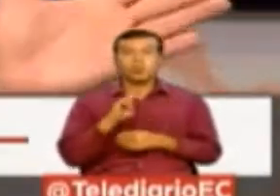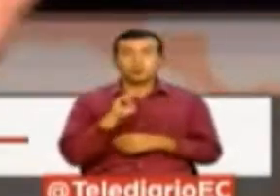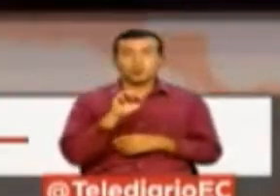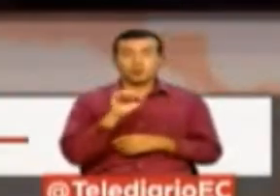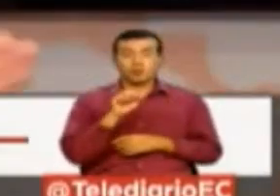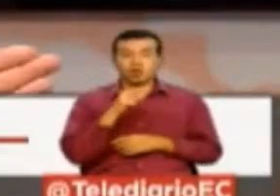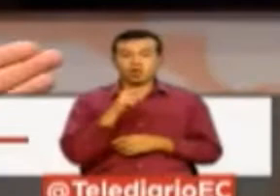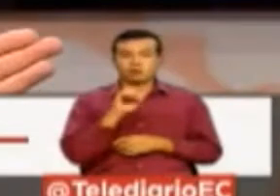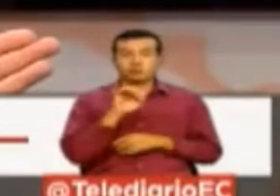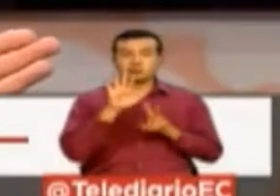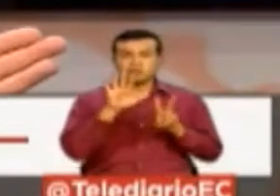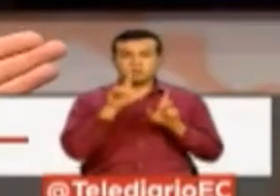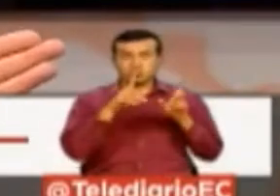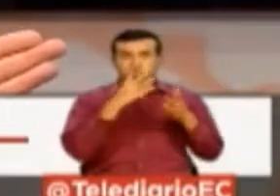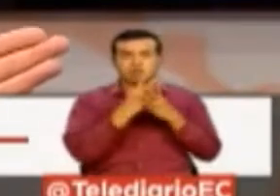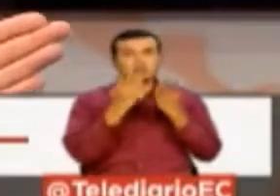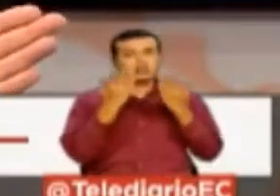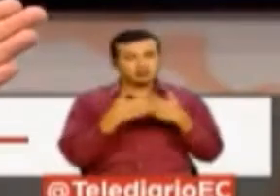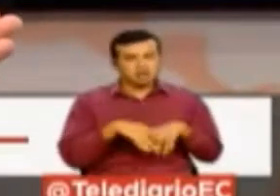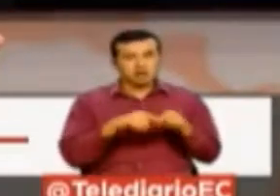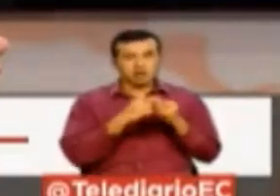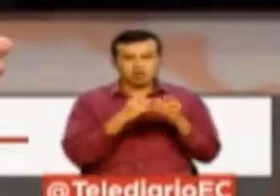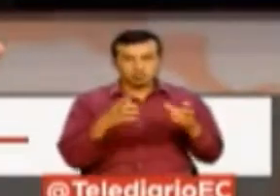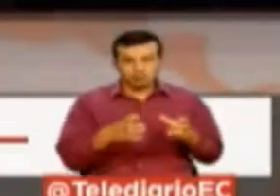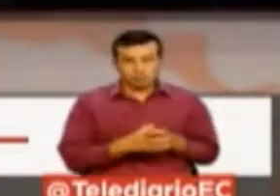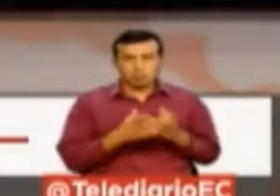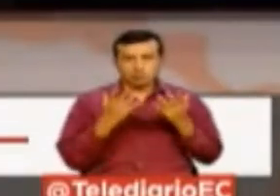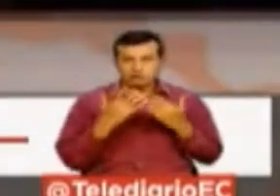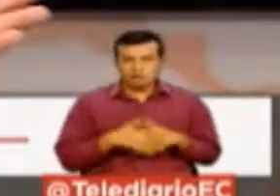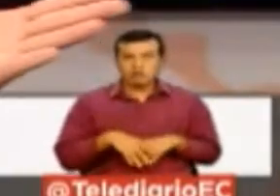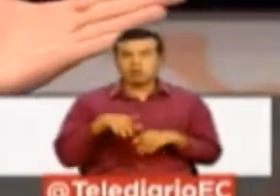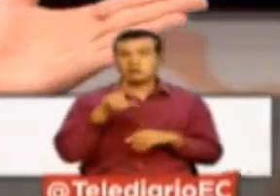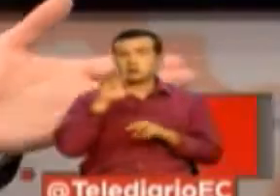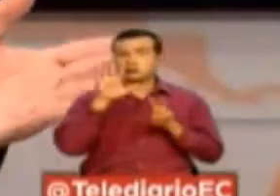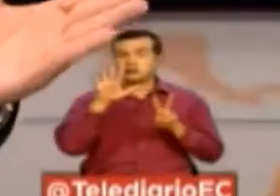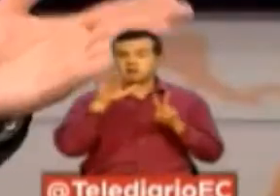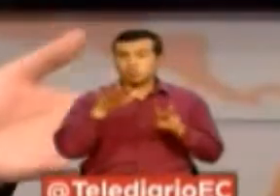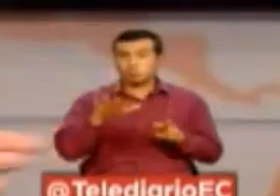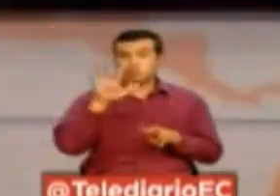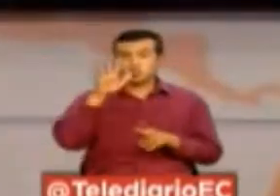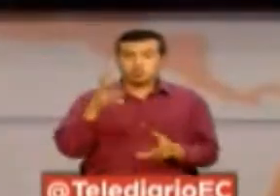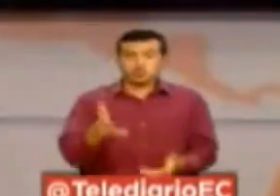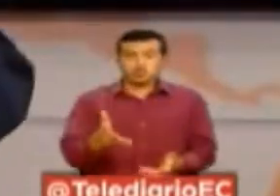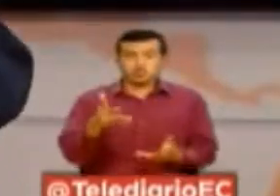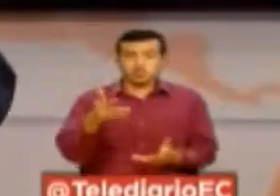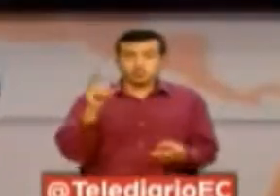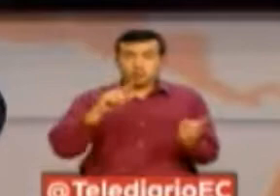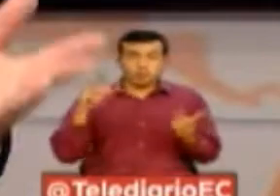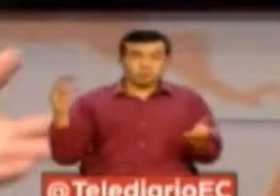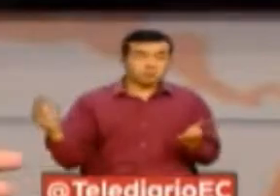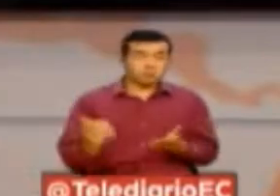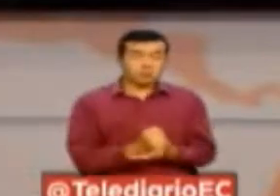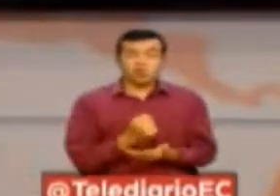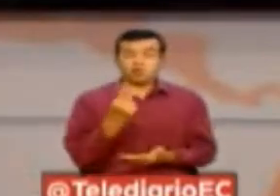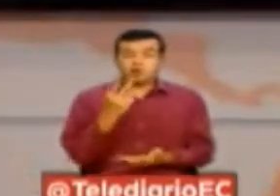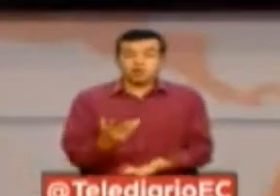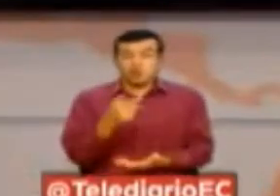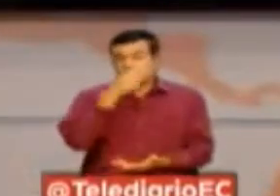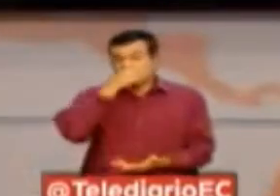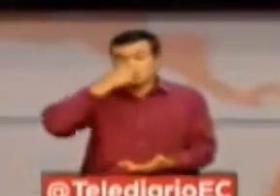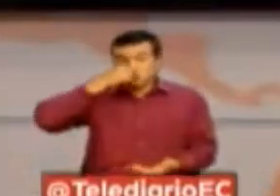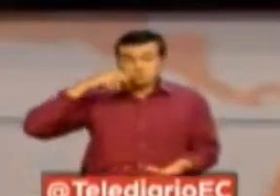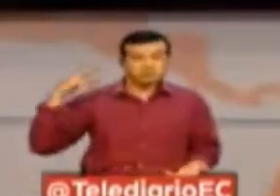ya entonces ya hay siete personas detenidas de ese grupo hemos capturado más de 7.5 toneladas de precursores más de dos toneladas de droga